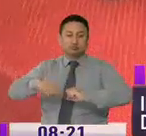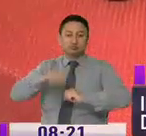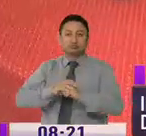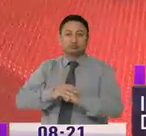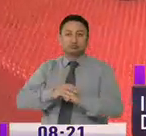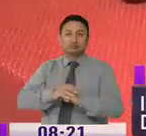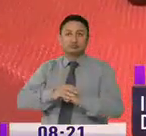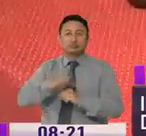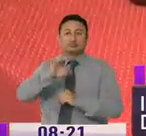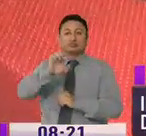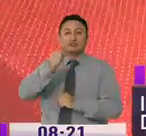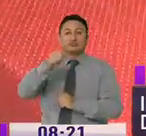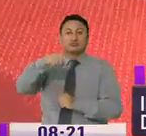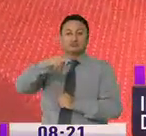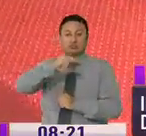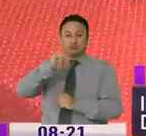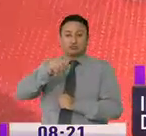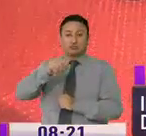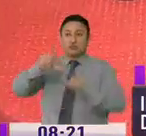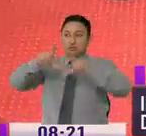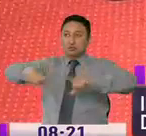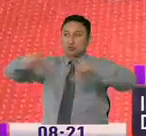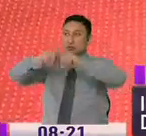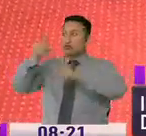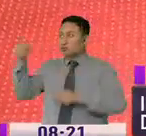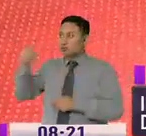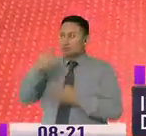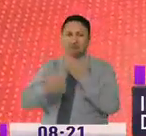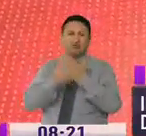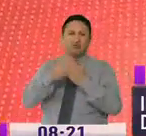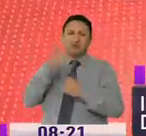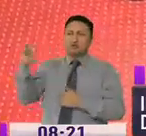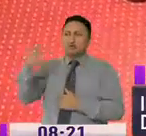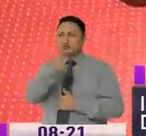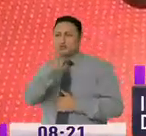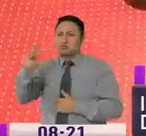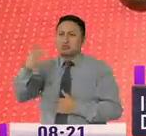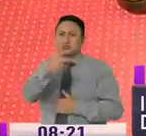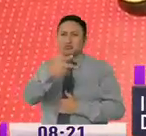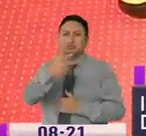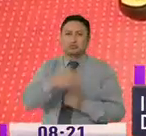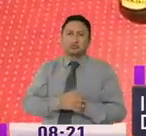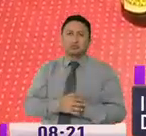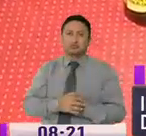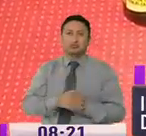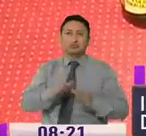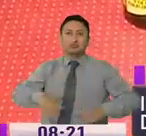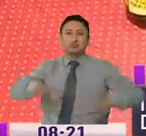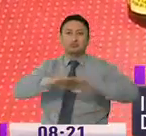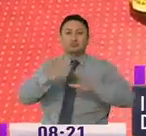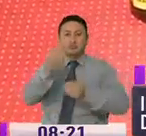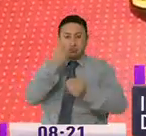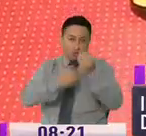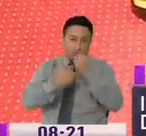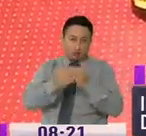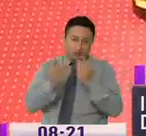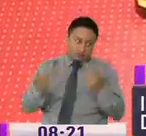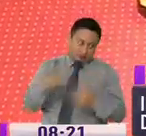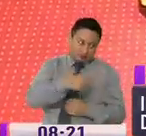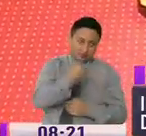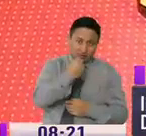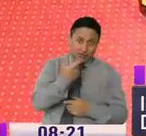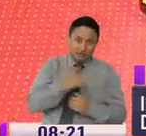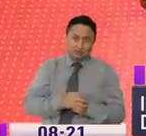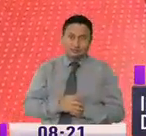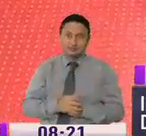Comercial Esquina, desde el Reservorio de Cumbayá. Es muy fácil de llegar, hay ballet parking, hay parqueadero, hay área de comidas, obviamente, porque es un evento